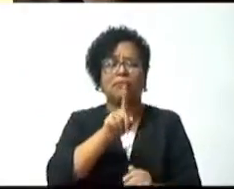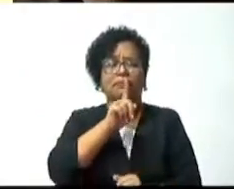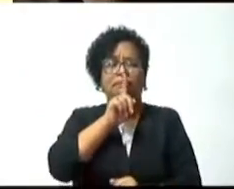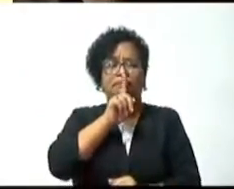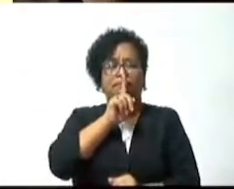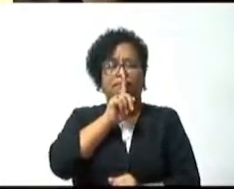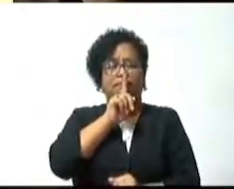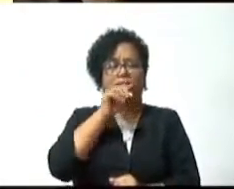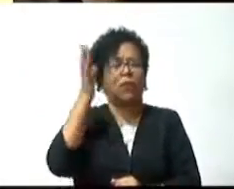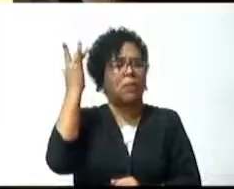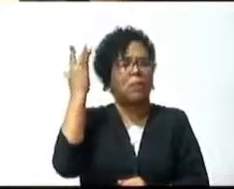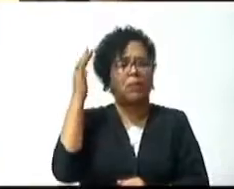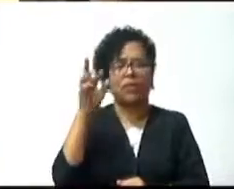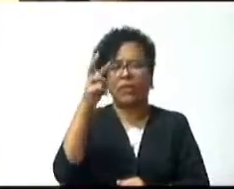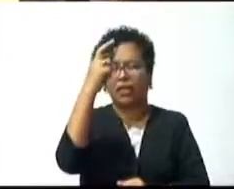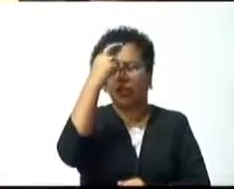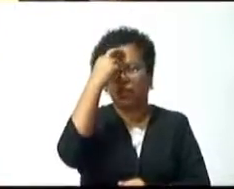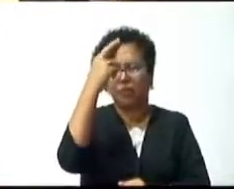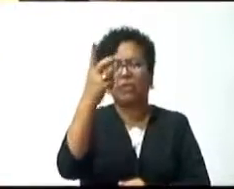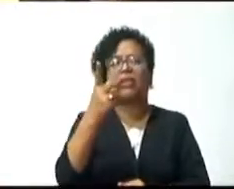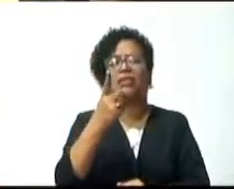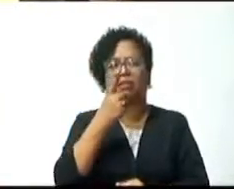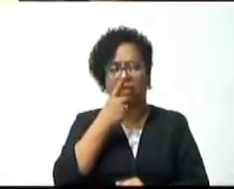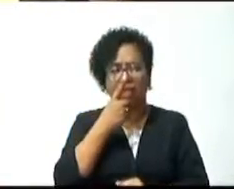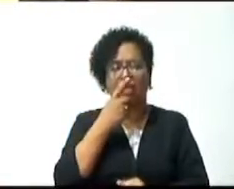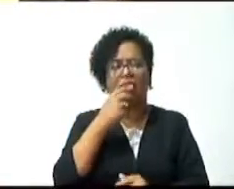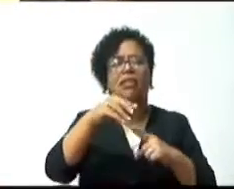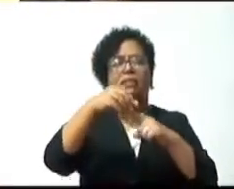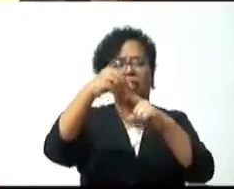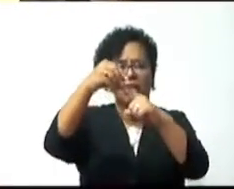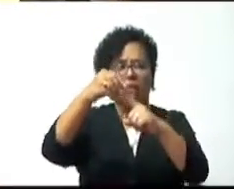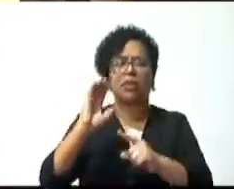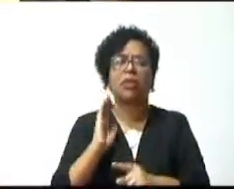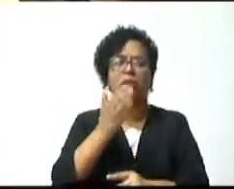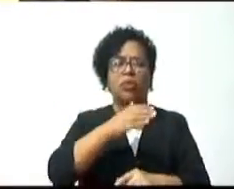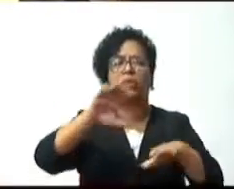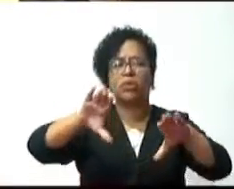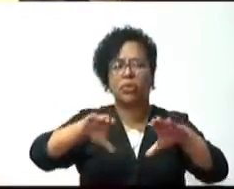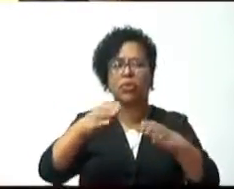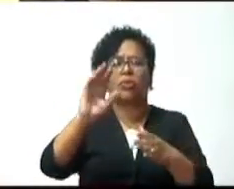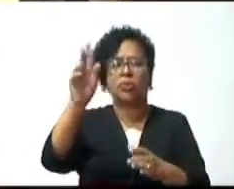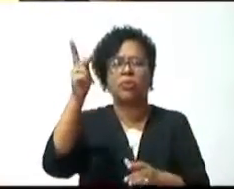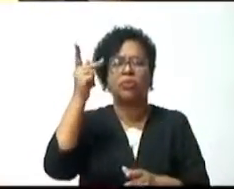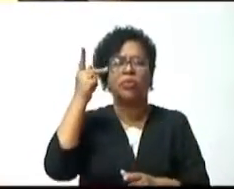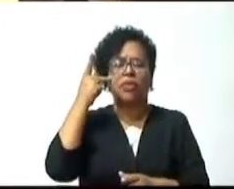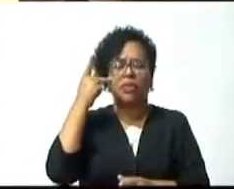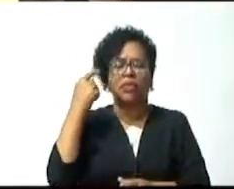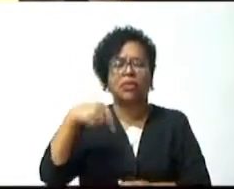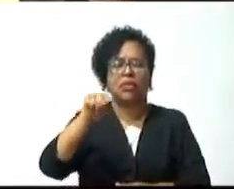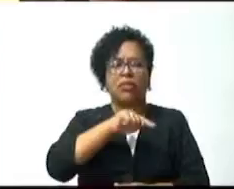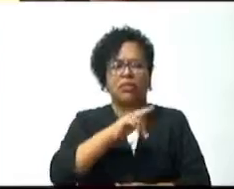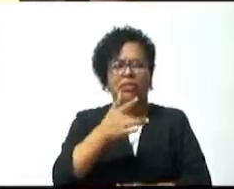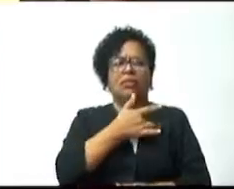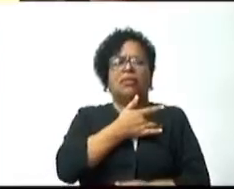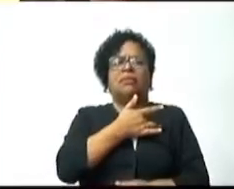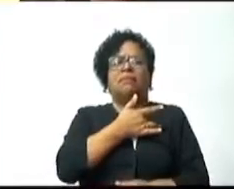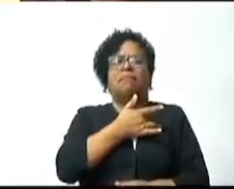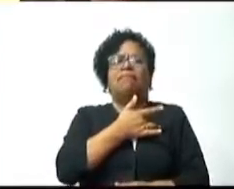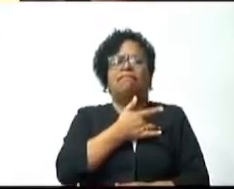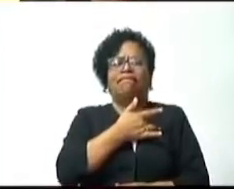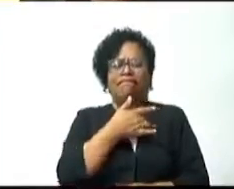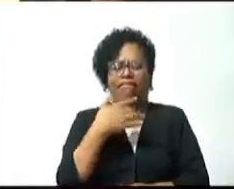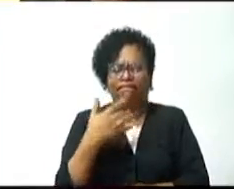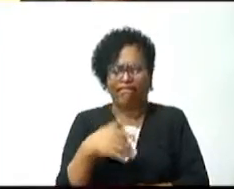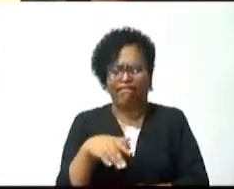la familia dominicana especialmente a nuestra organización no dejó muy impactado De igual forma Joselito tiene algo